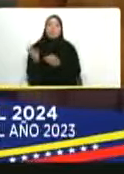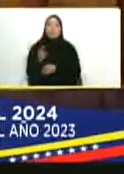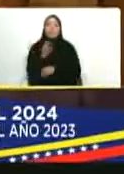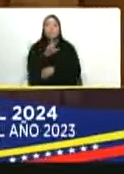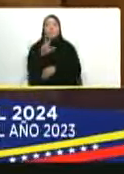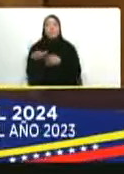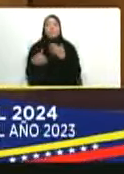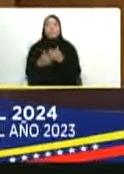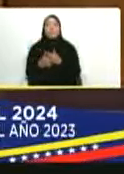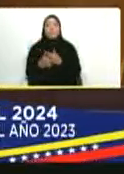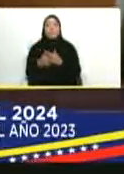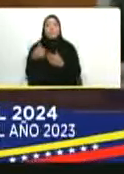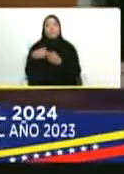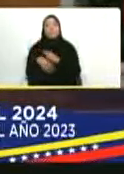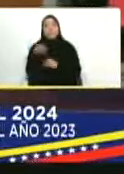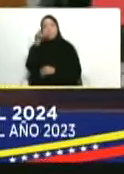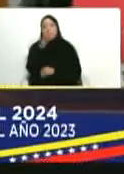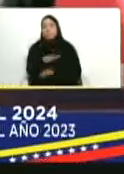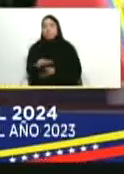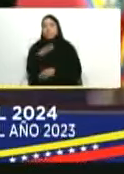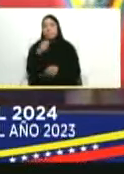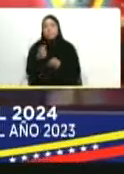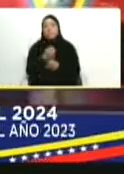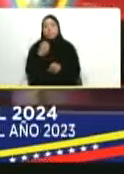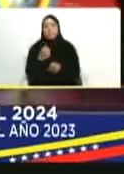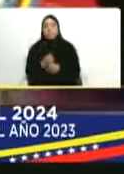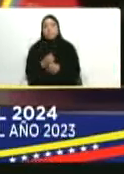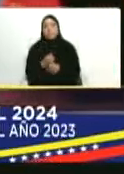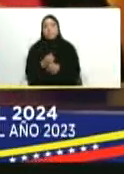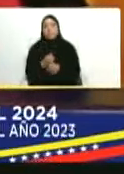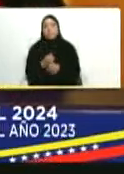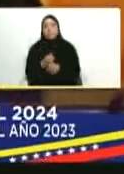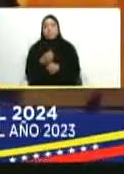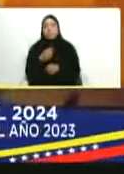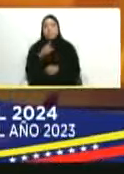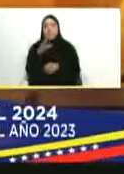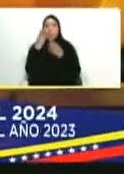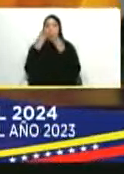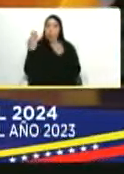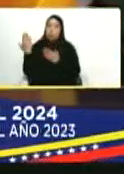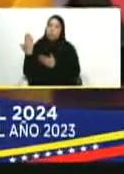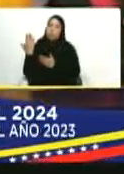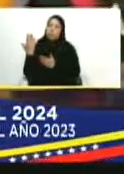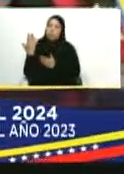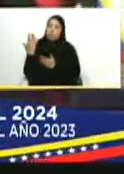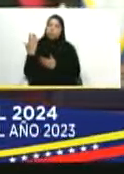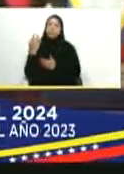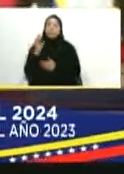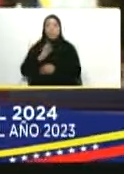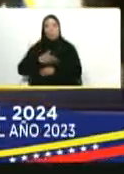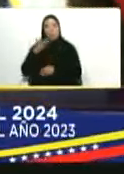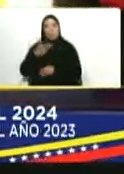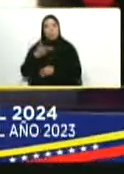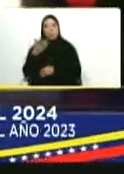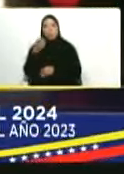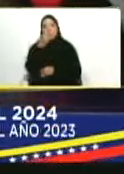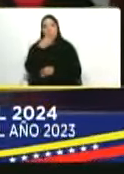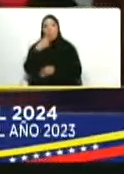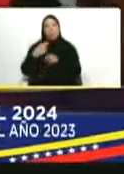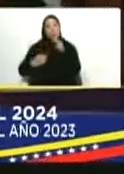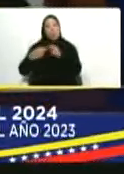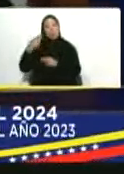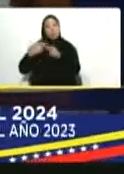2023. Hacía referencia el jefe de Estado más temprano en su red social X. Hemos dado pasos importantes y certeros en la